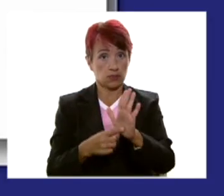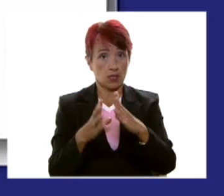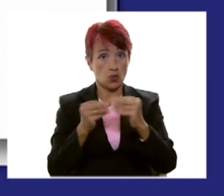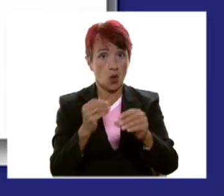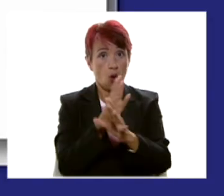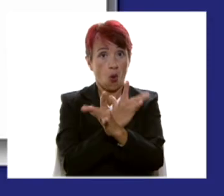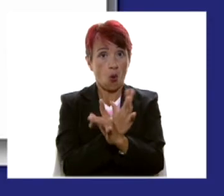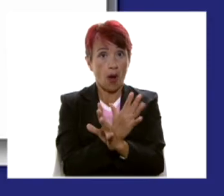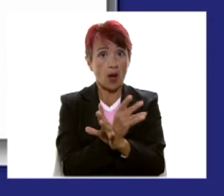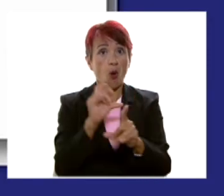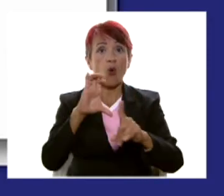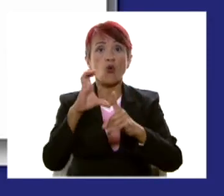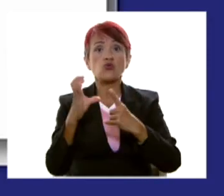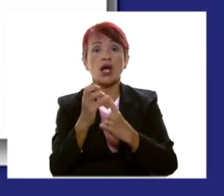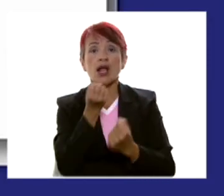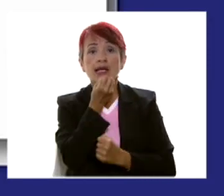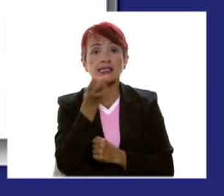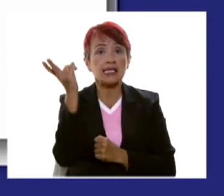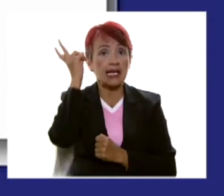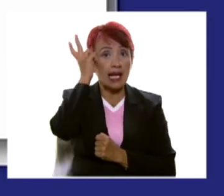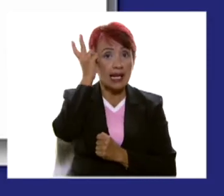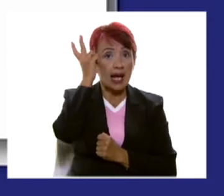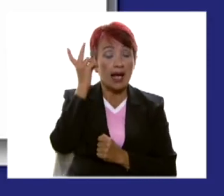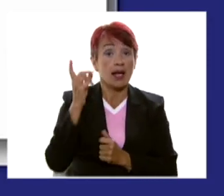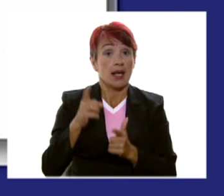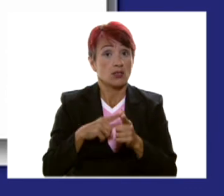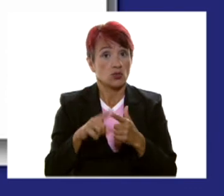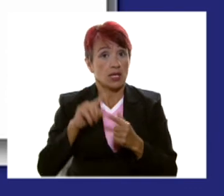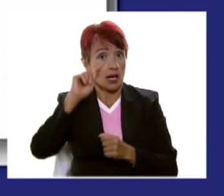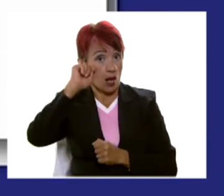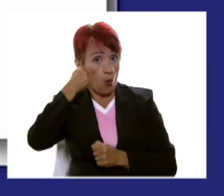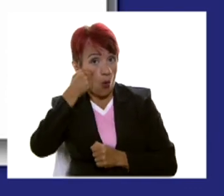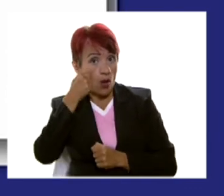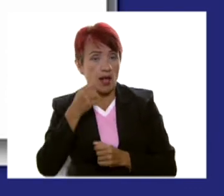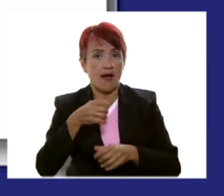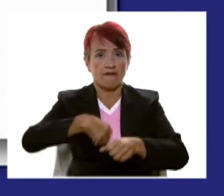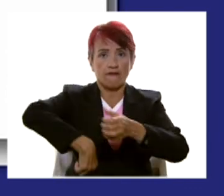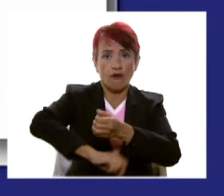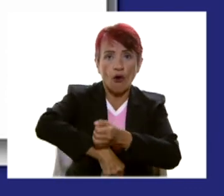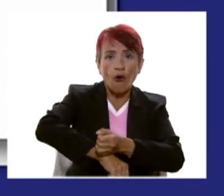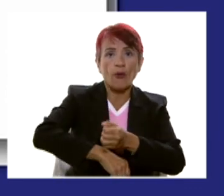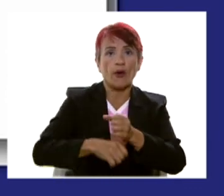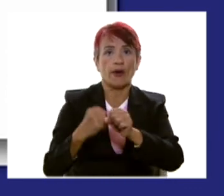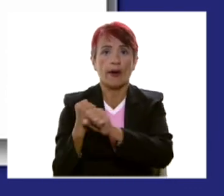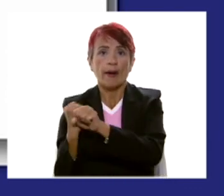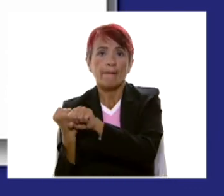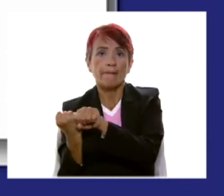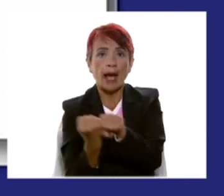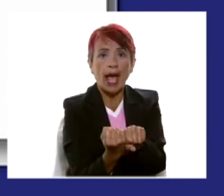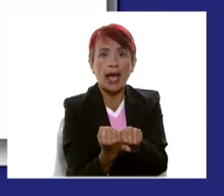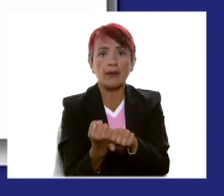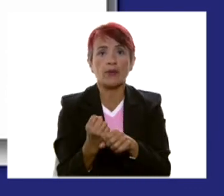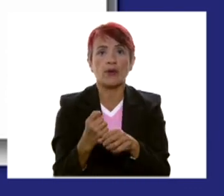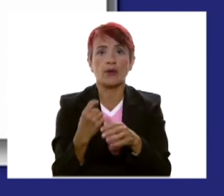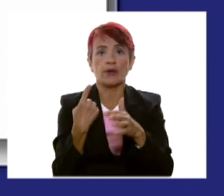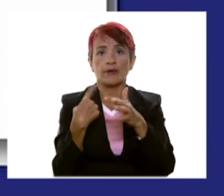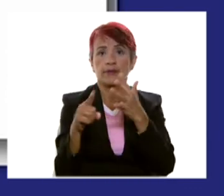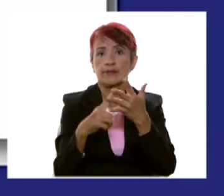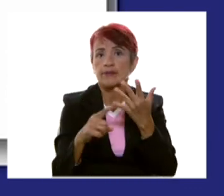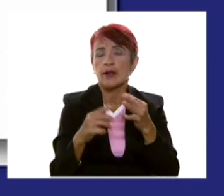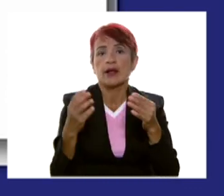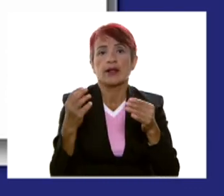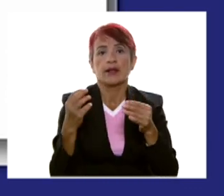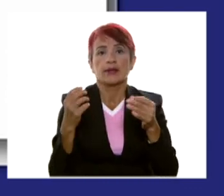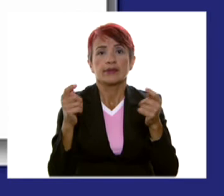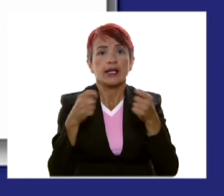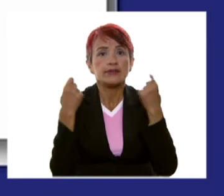los juegos tradicionales indígenas. Recordemos que no solamente todo es fútbol, béisbol u otros deportes que son popularmente